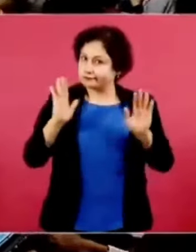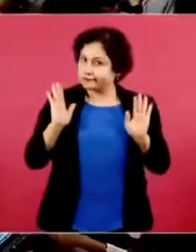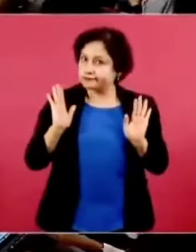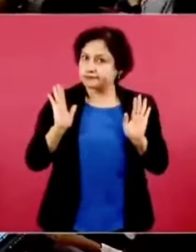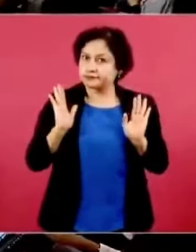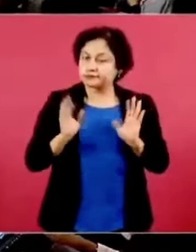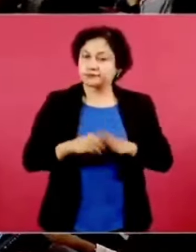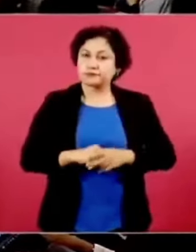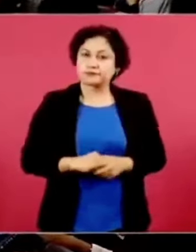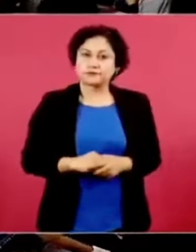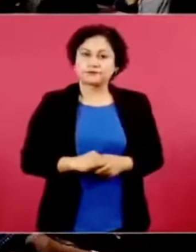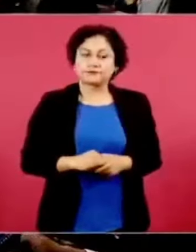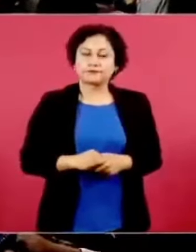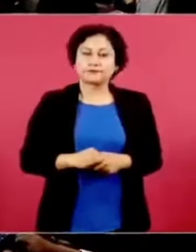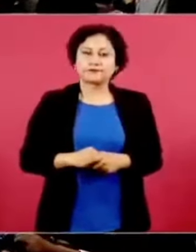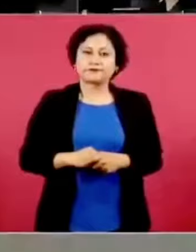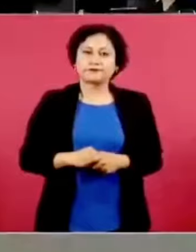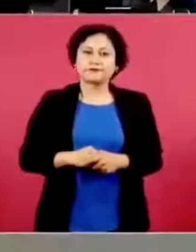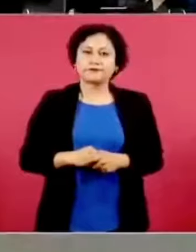Pero